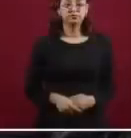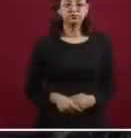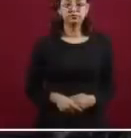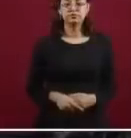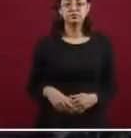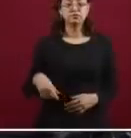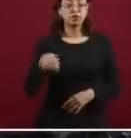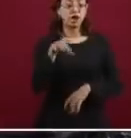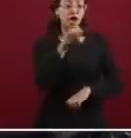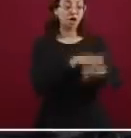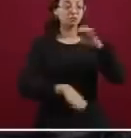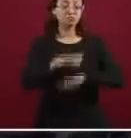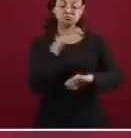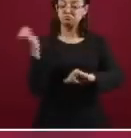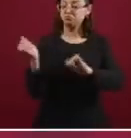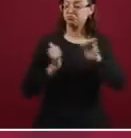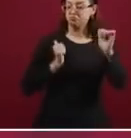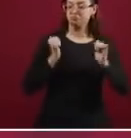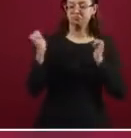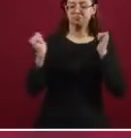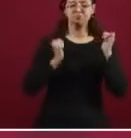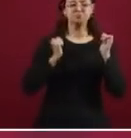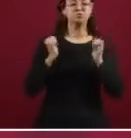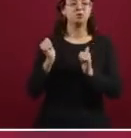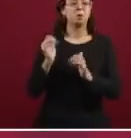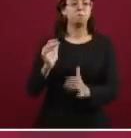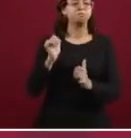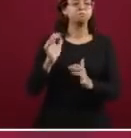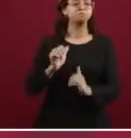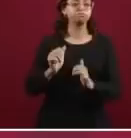que hicieron un negocio al amparo del poder público